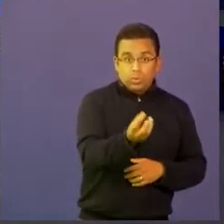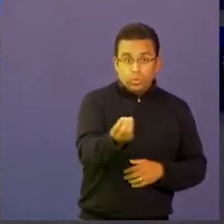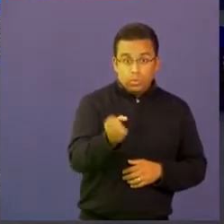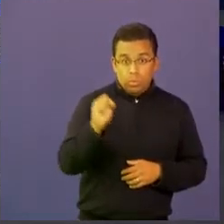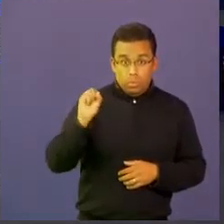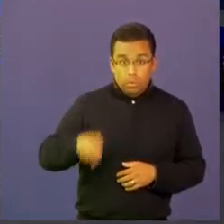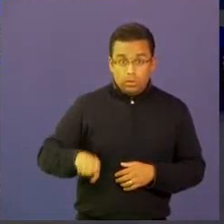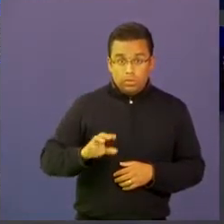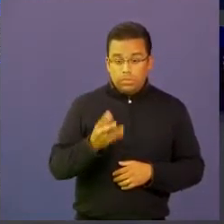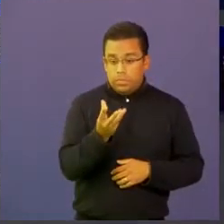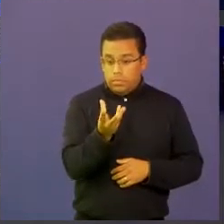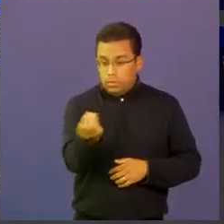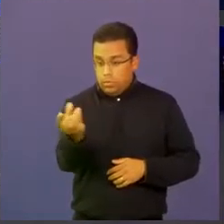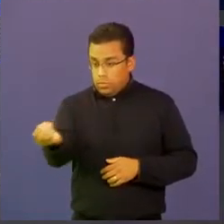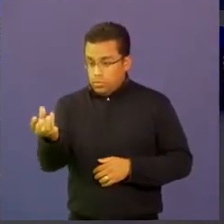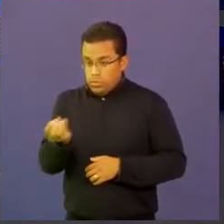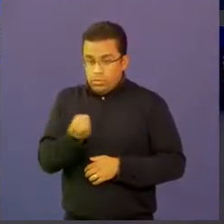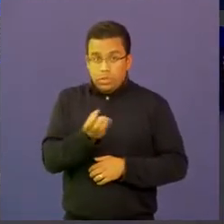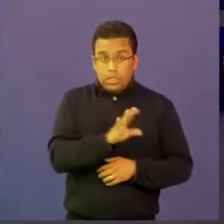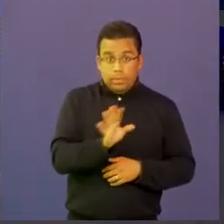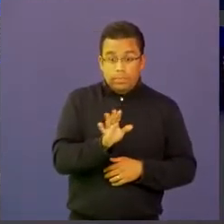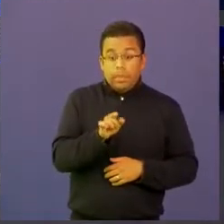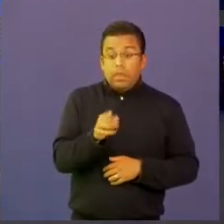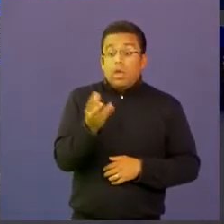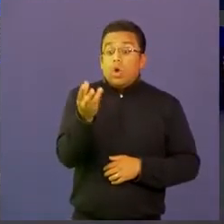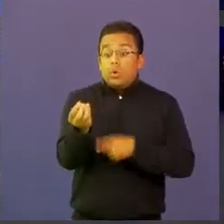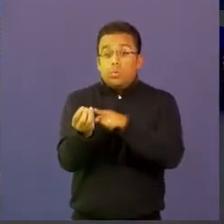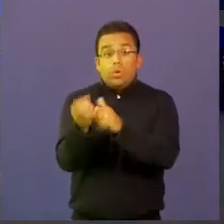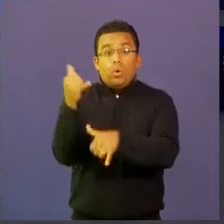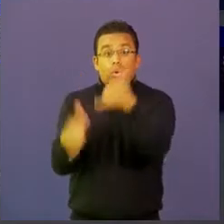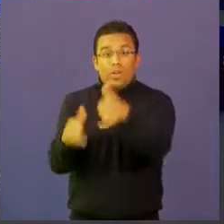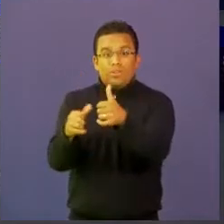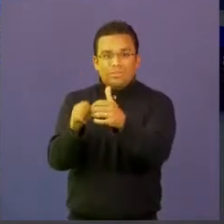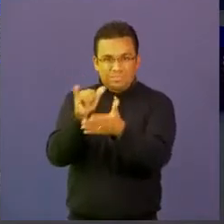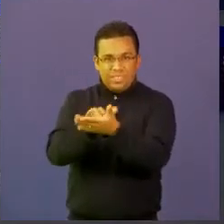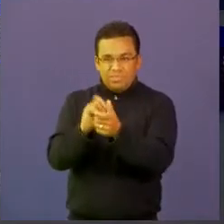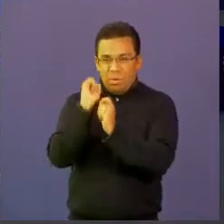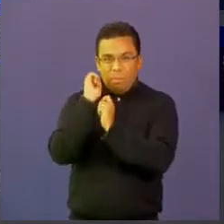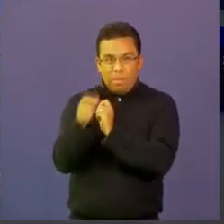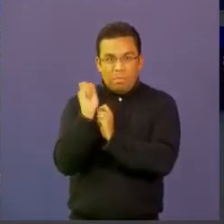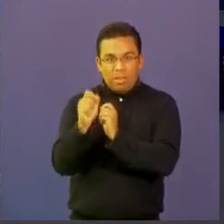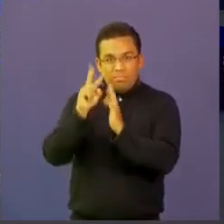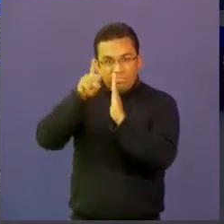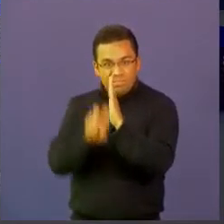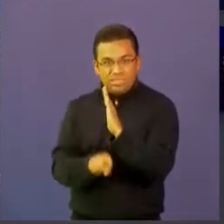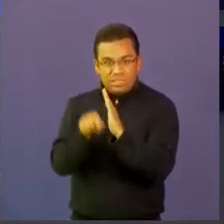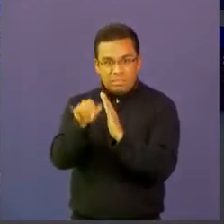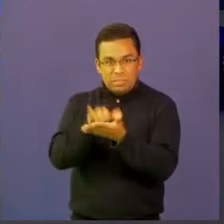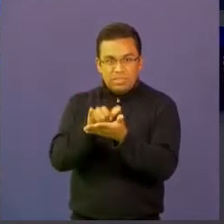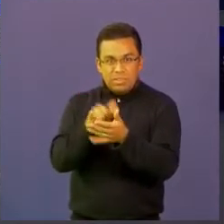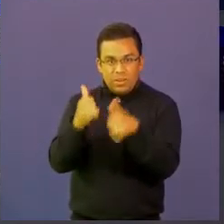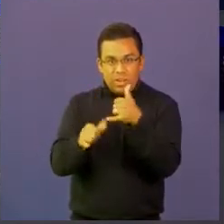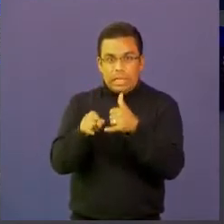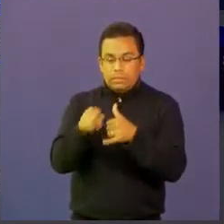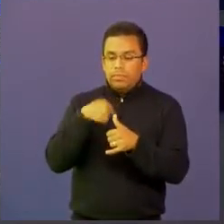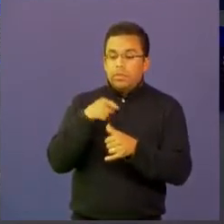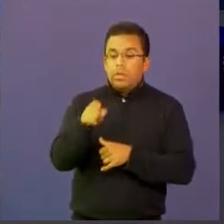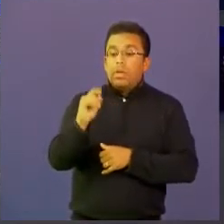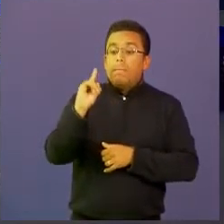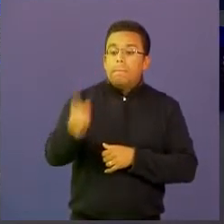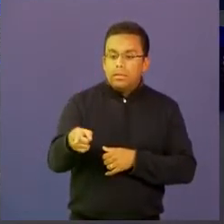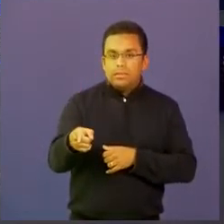cada grupo en un juego de minecraft tendrá una función entonces si el objetivo de nuestra